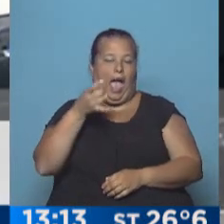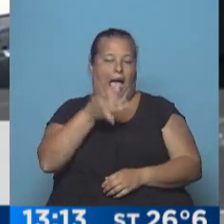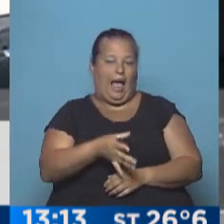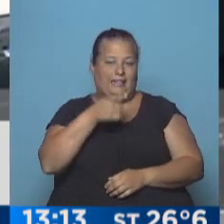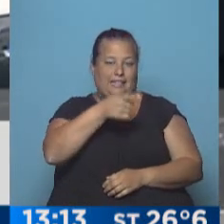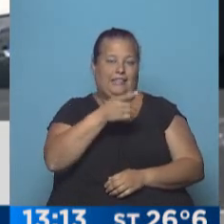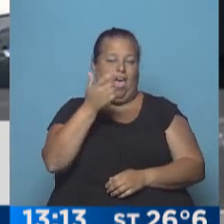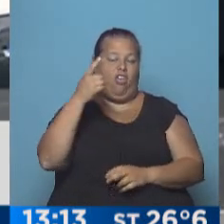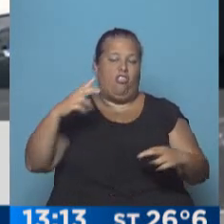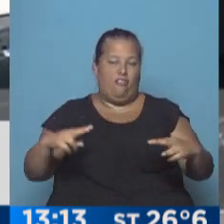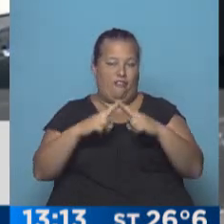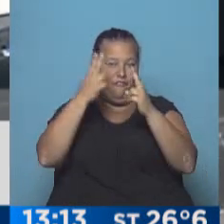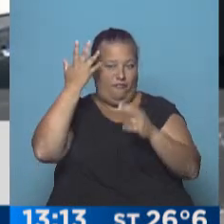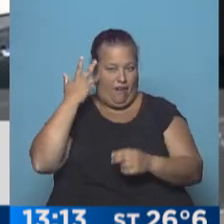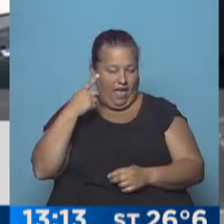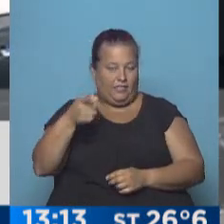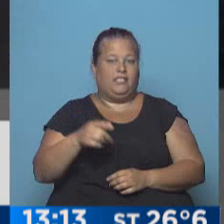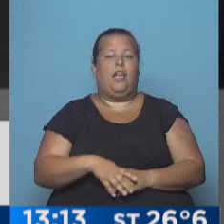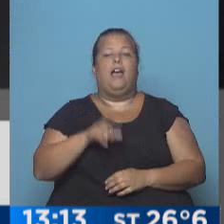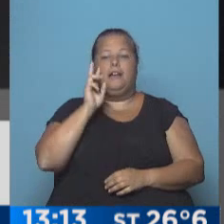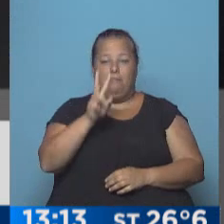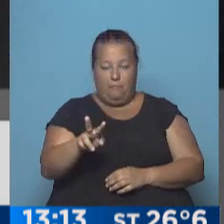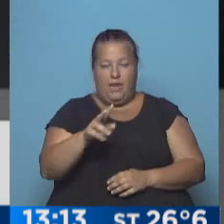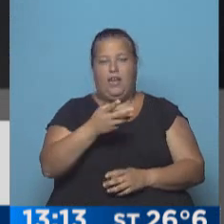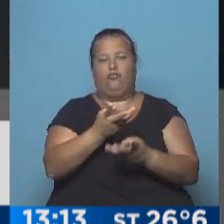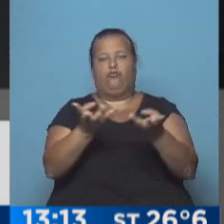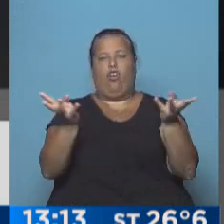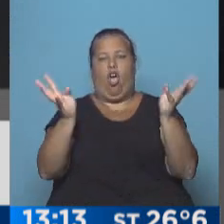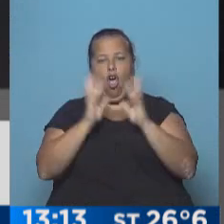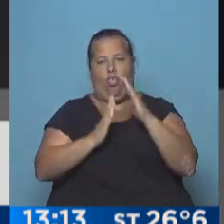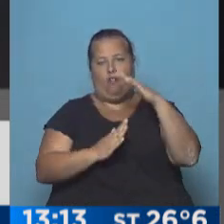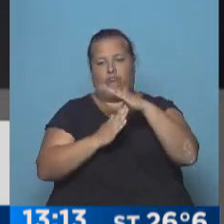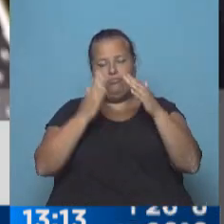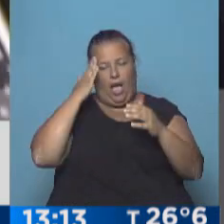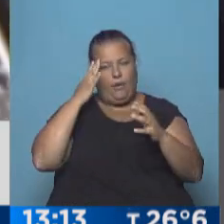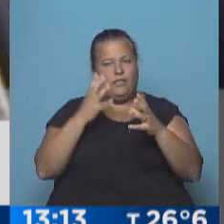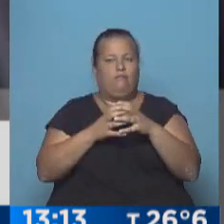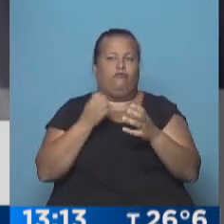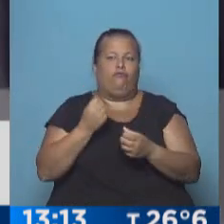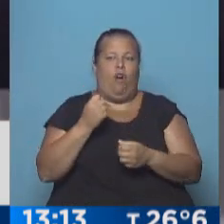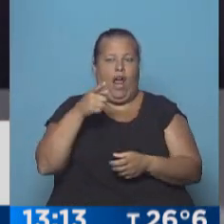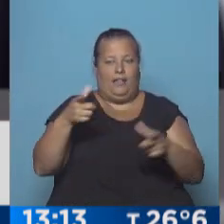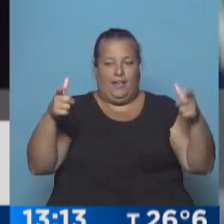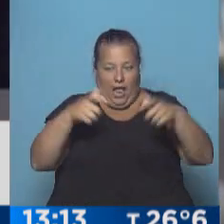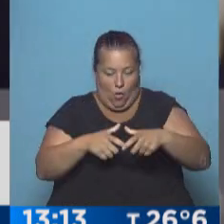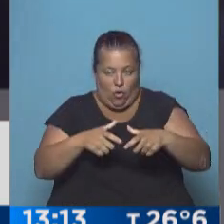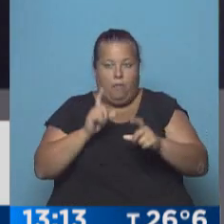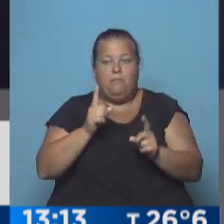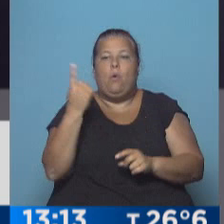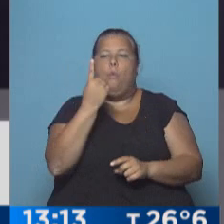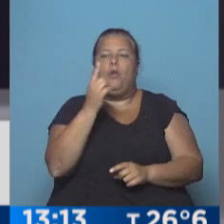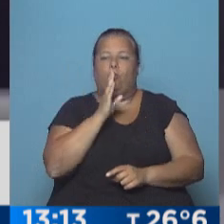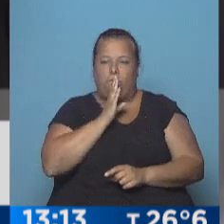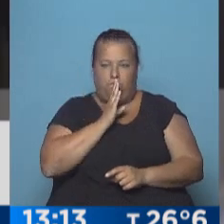atentados perpetrados en Francia. Vemos allí a todos los líderes de las principales potencias reunidas haciendo el minuto